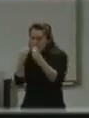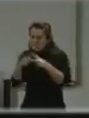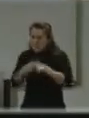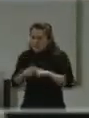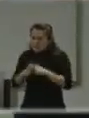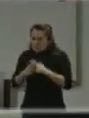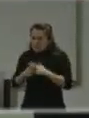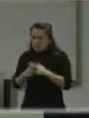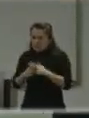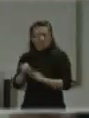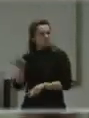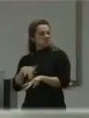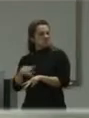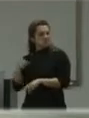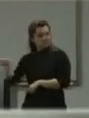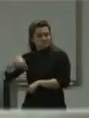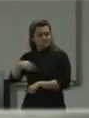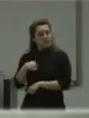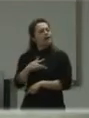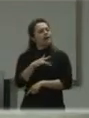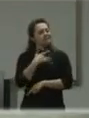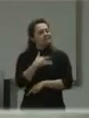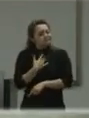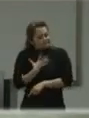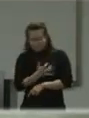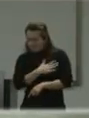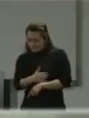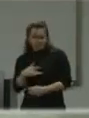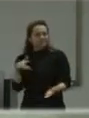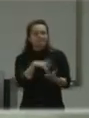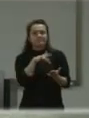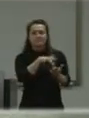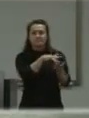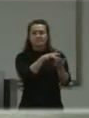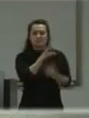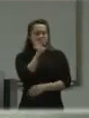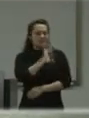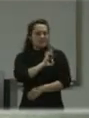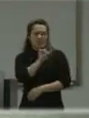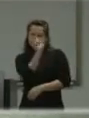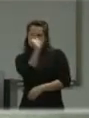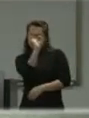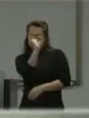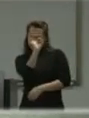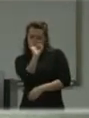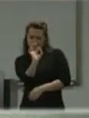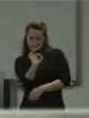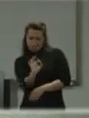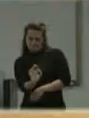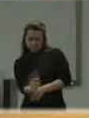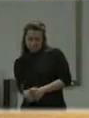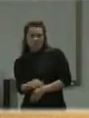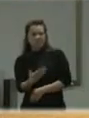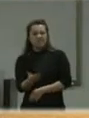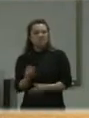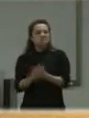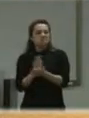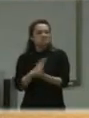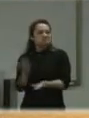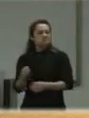que los motivos a ustedes a participar activamente todos esos sábados en todas esas sesiones que trabajamos